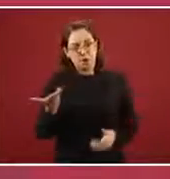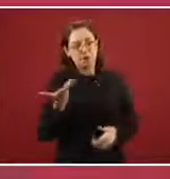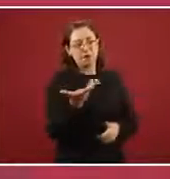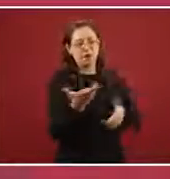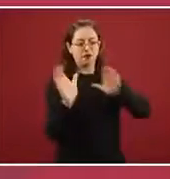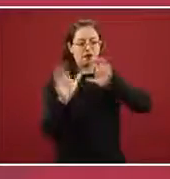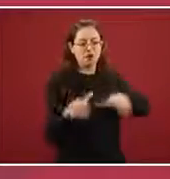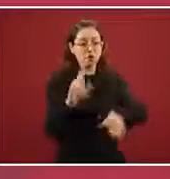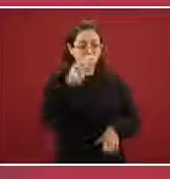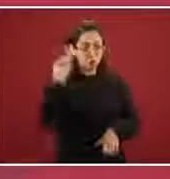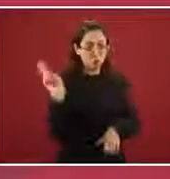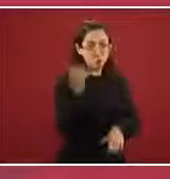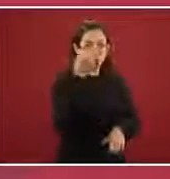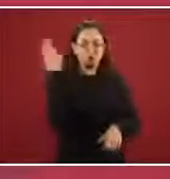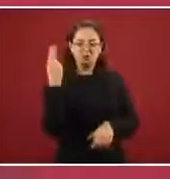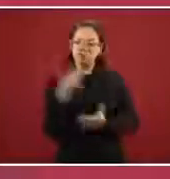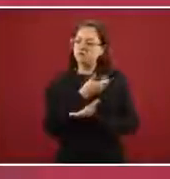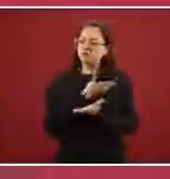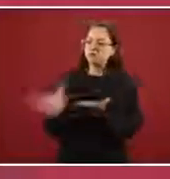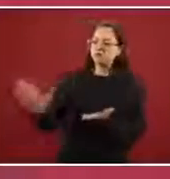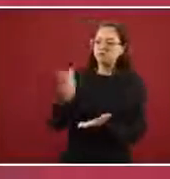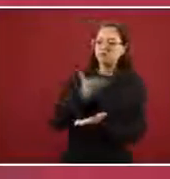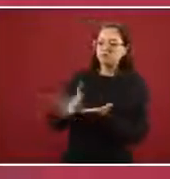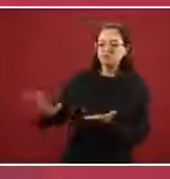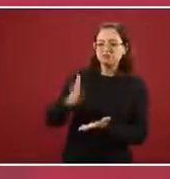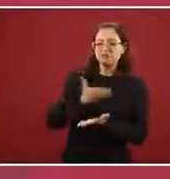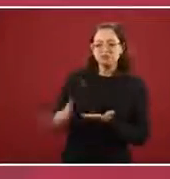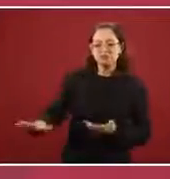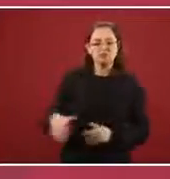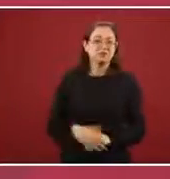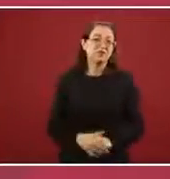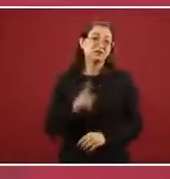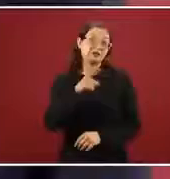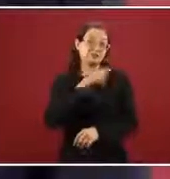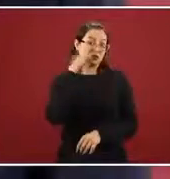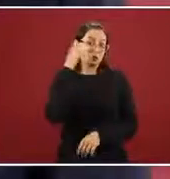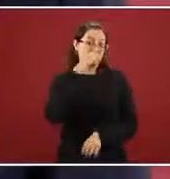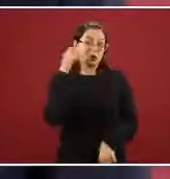ingresar a las universidades y en particular a las escuelas de medicina,